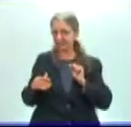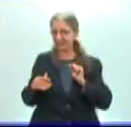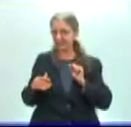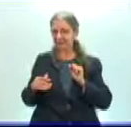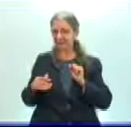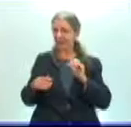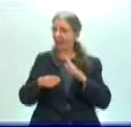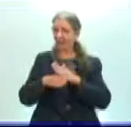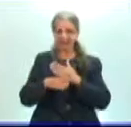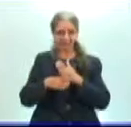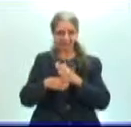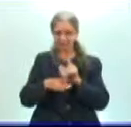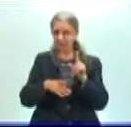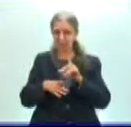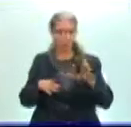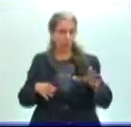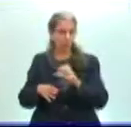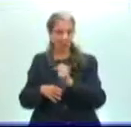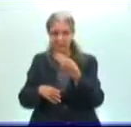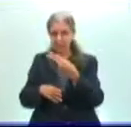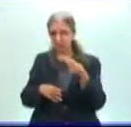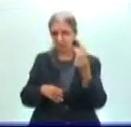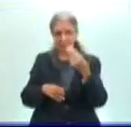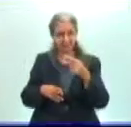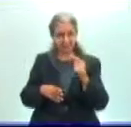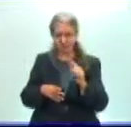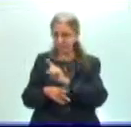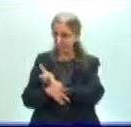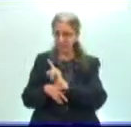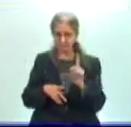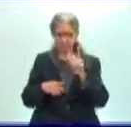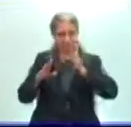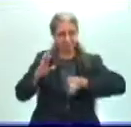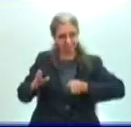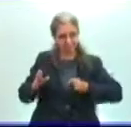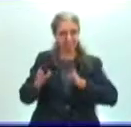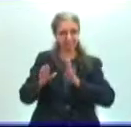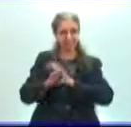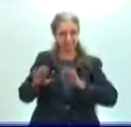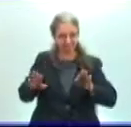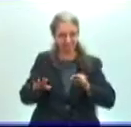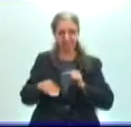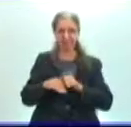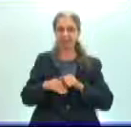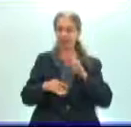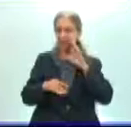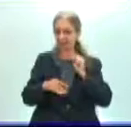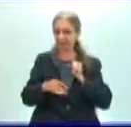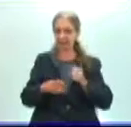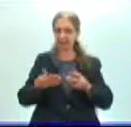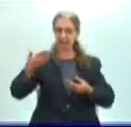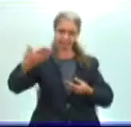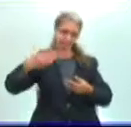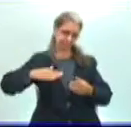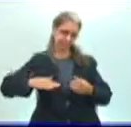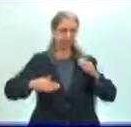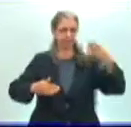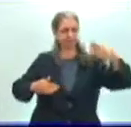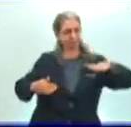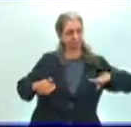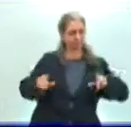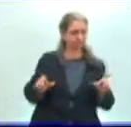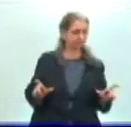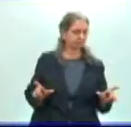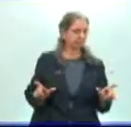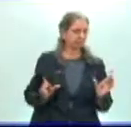le corresponde al cateto A. Esto lo tienes en tu libro de texto.